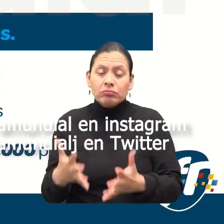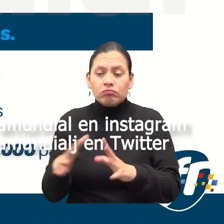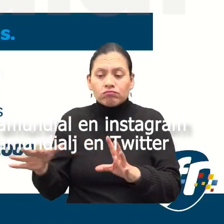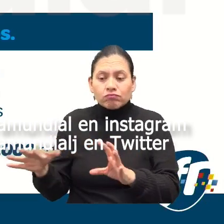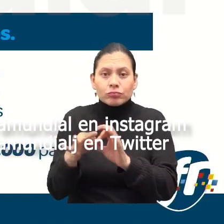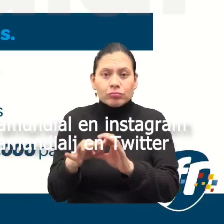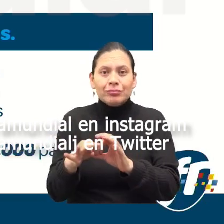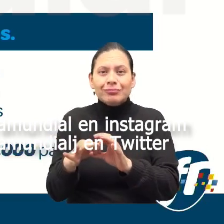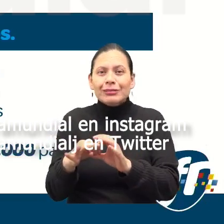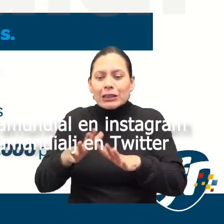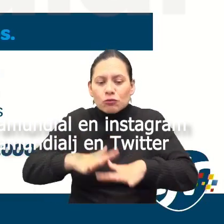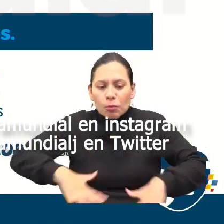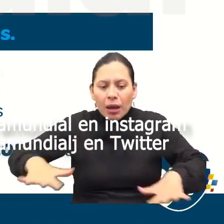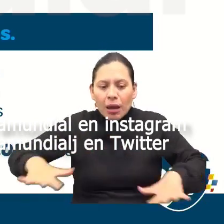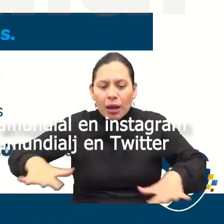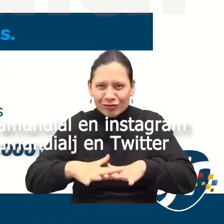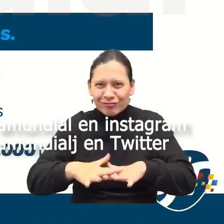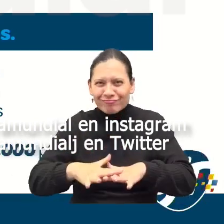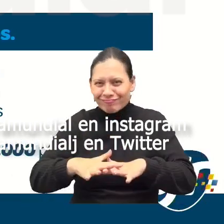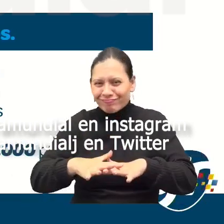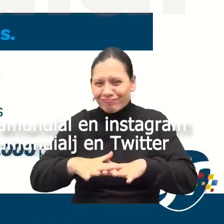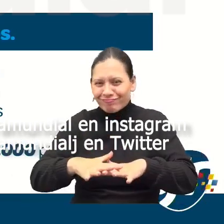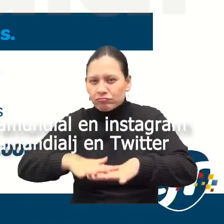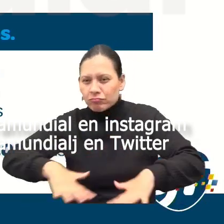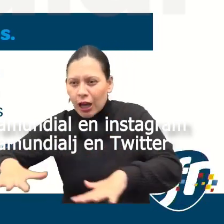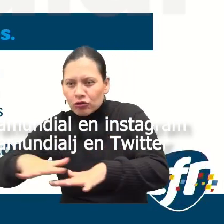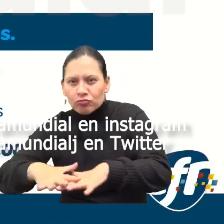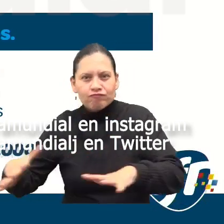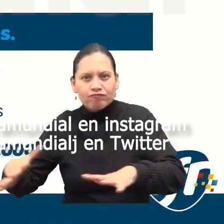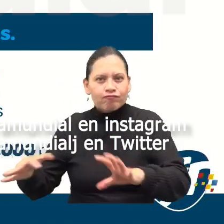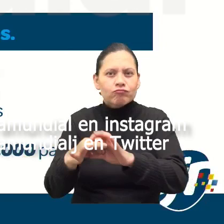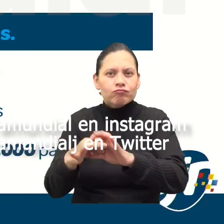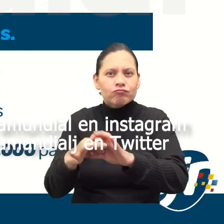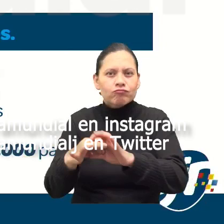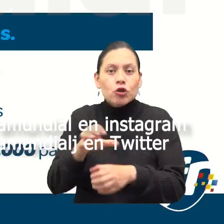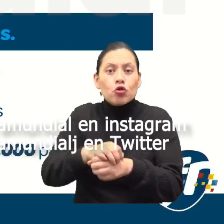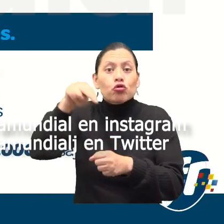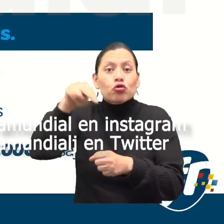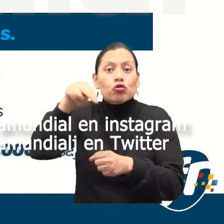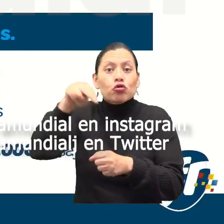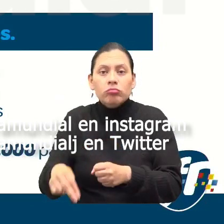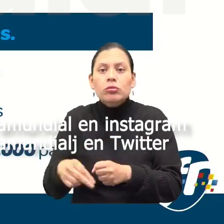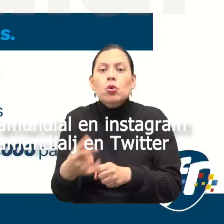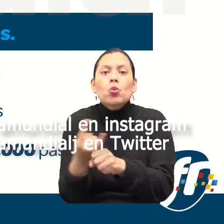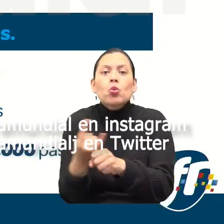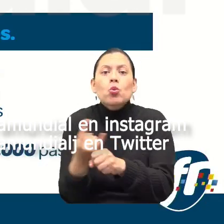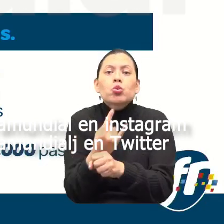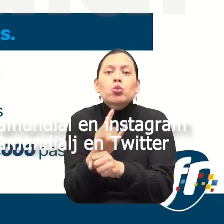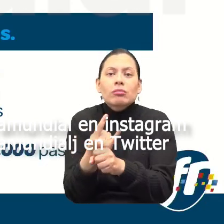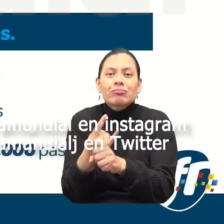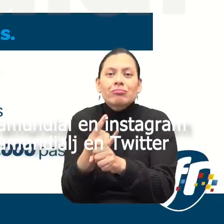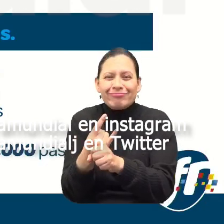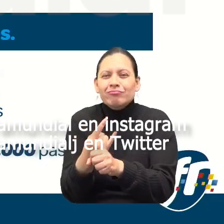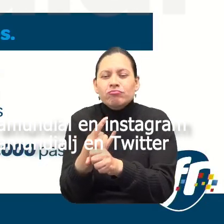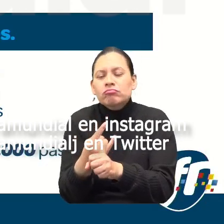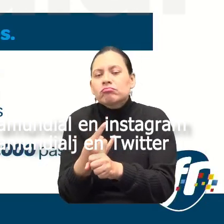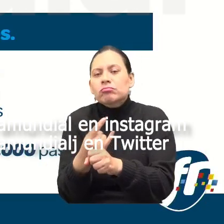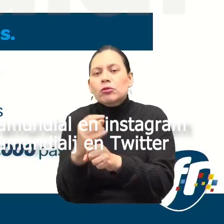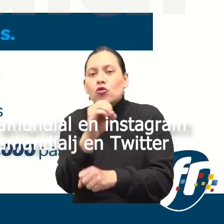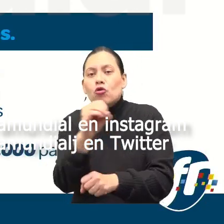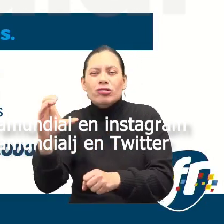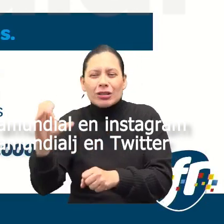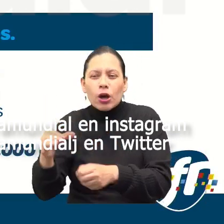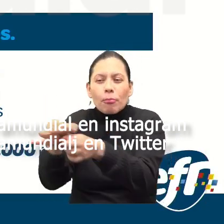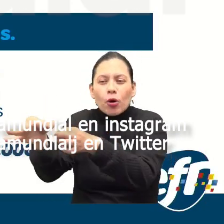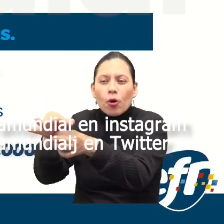integración física, que es una integración física, que los ciudadanos que vienen en Regiotram de Occidente se puedan conectar especialmente a los